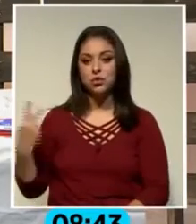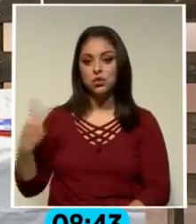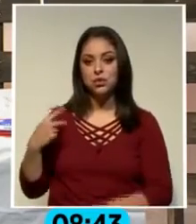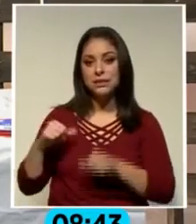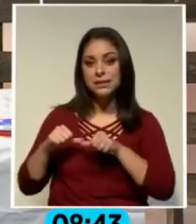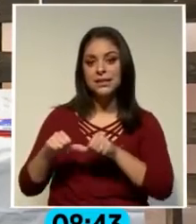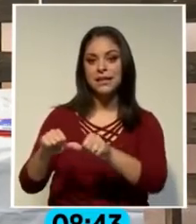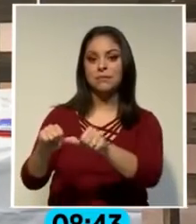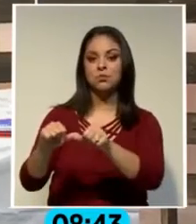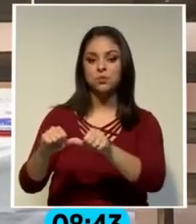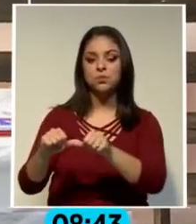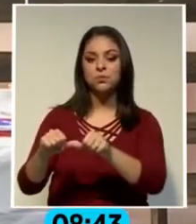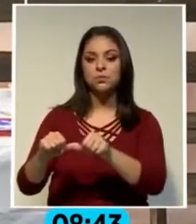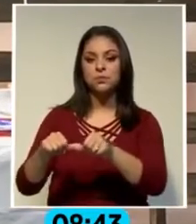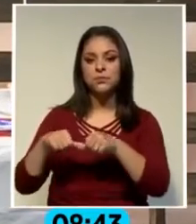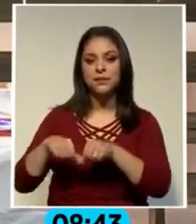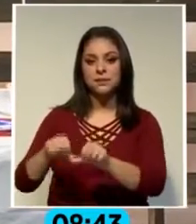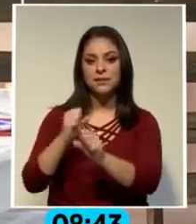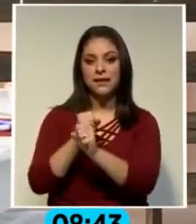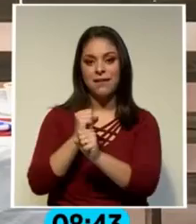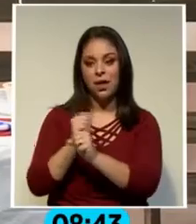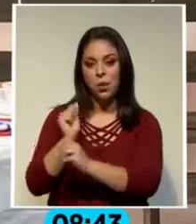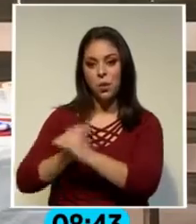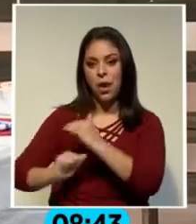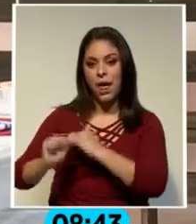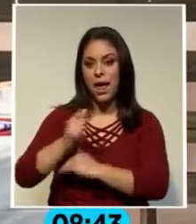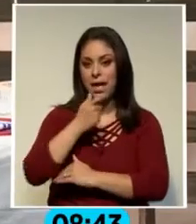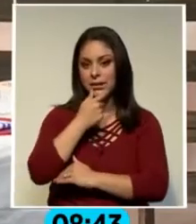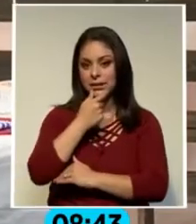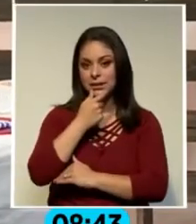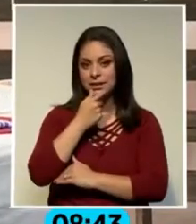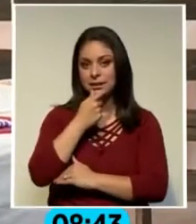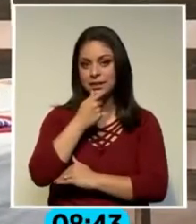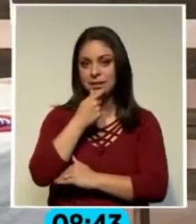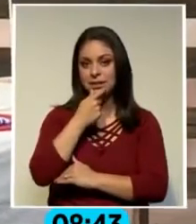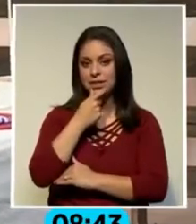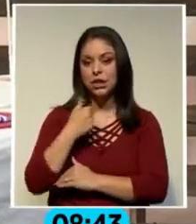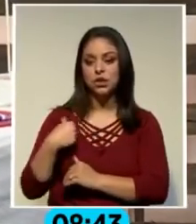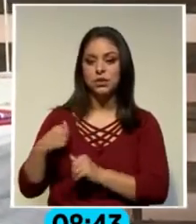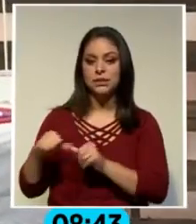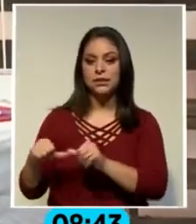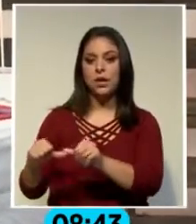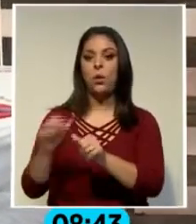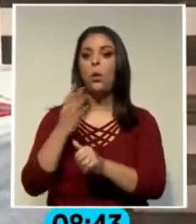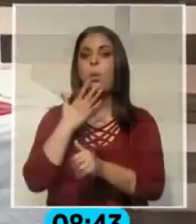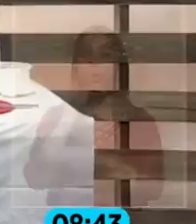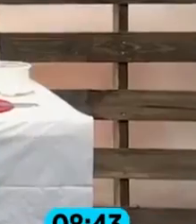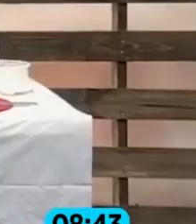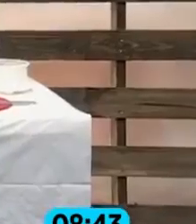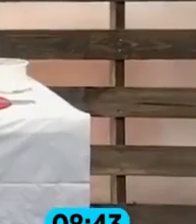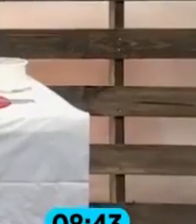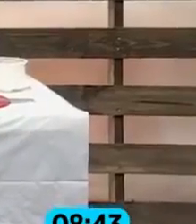aquí, guardemos las galletas. ¿Será que vas a cortando? Claro voy, sí. voy a seguir coloreando para aquí. Para ir a hacer entrega.